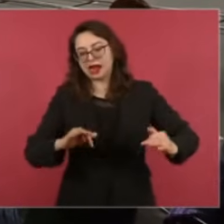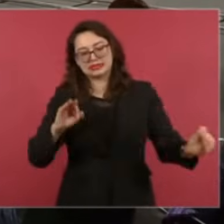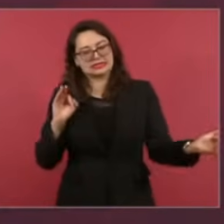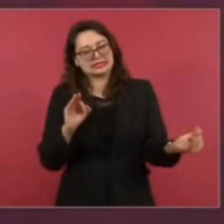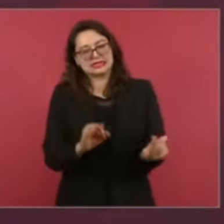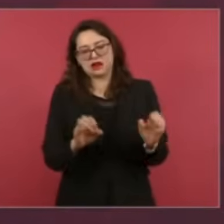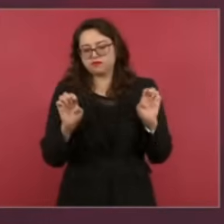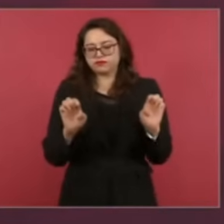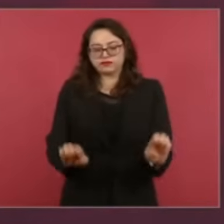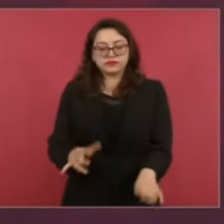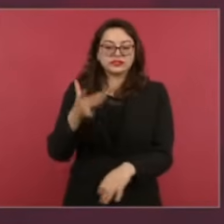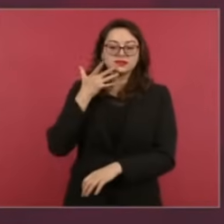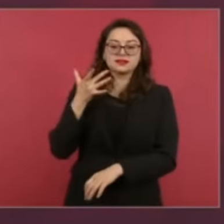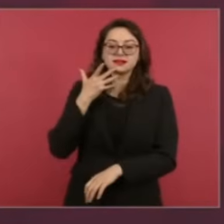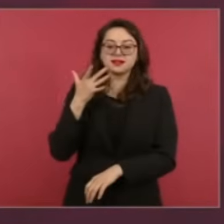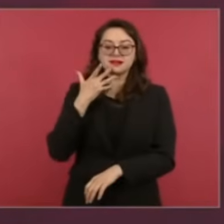y